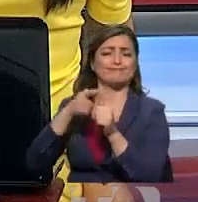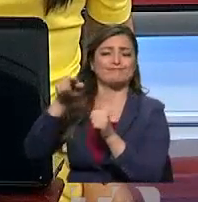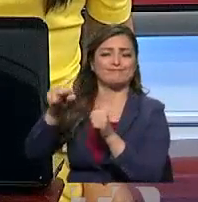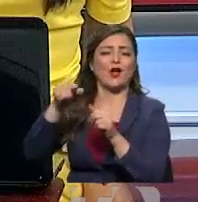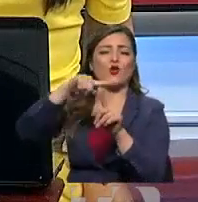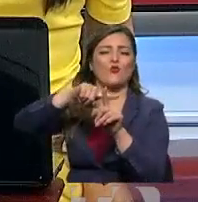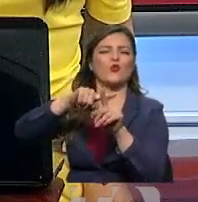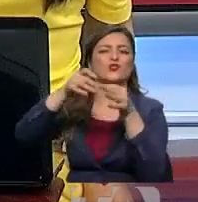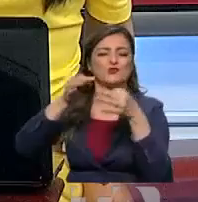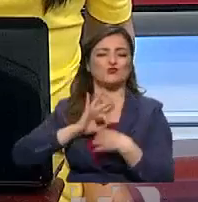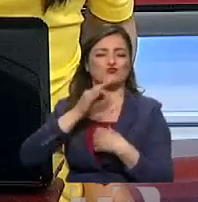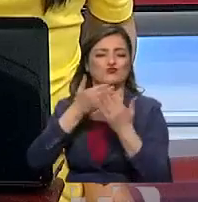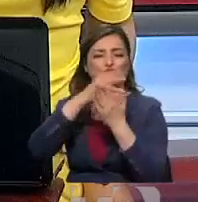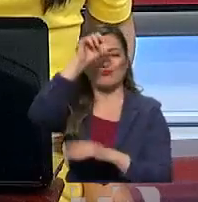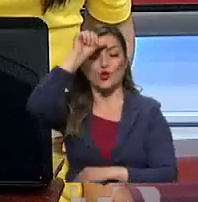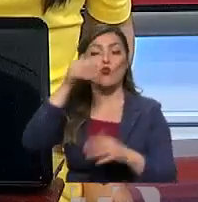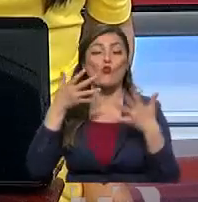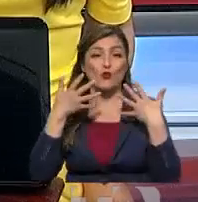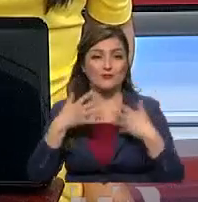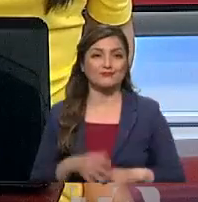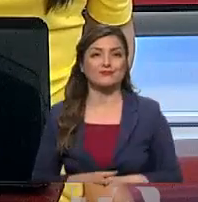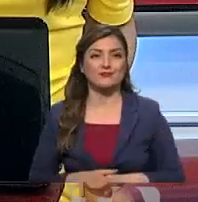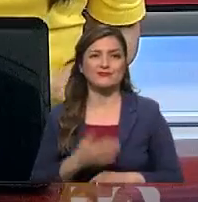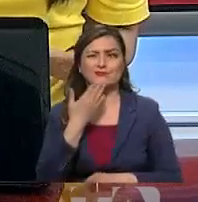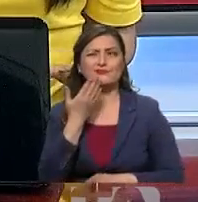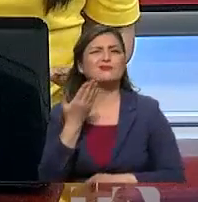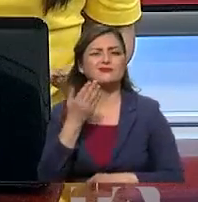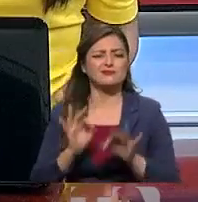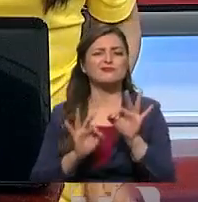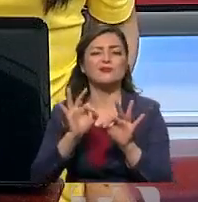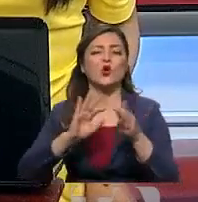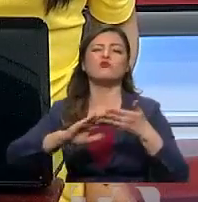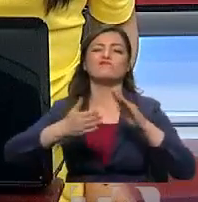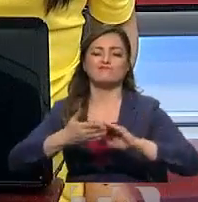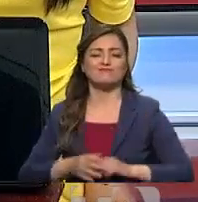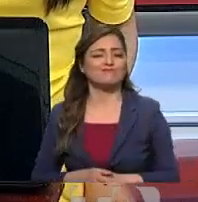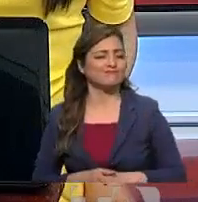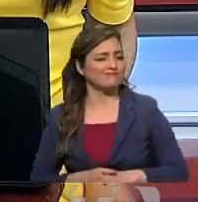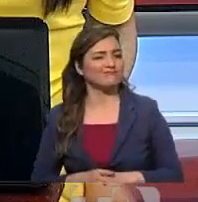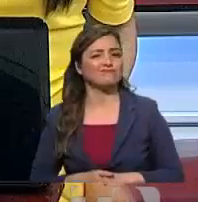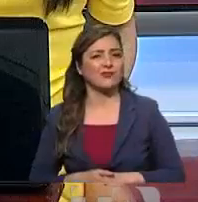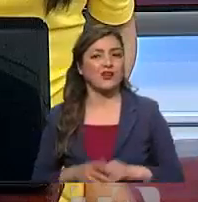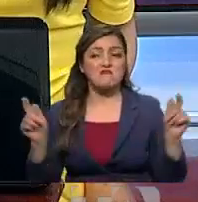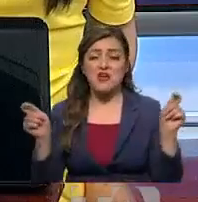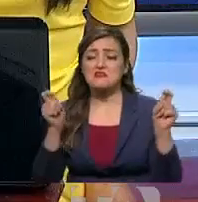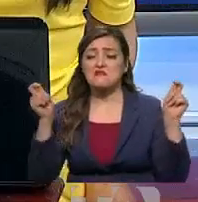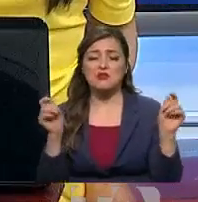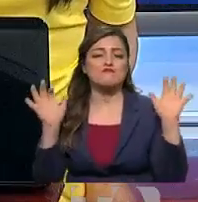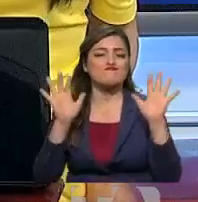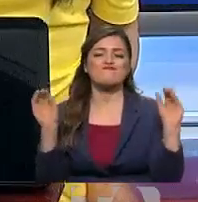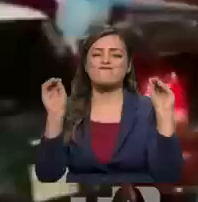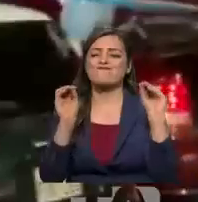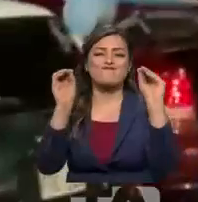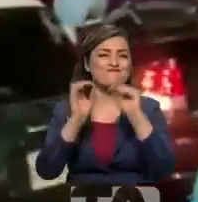los registros realizados corresponden a transmisiones comunitarias y todo esto en medio de un incremento de fiestas y